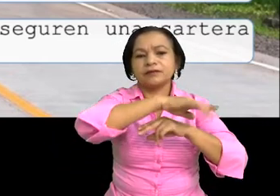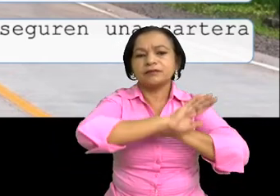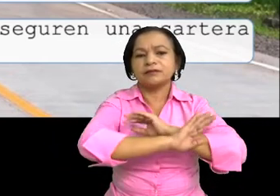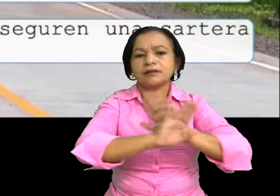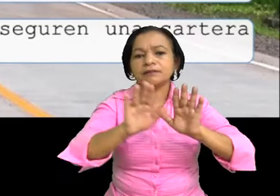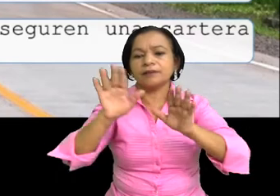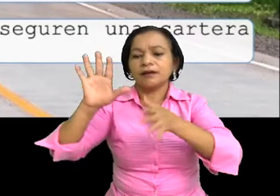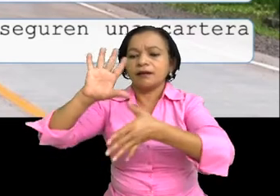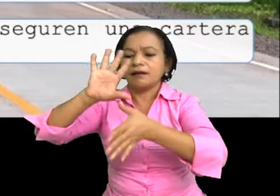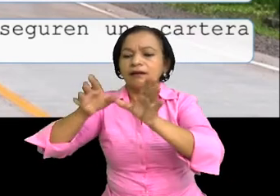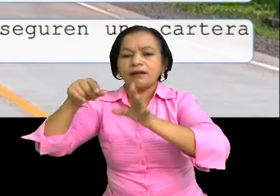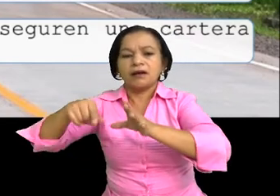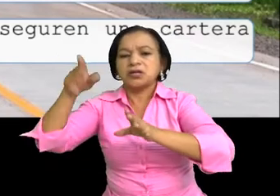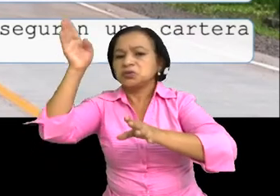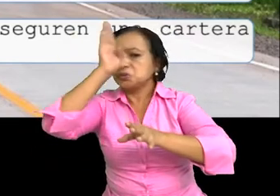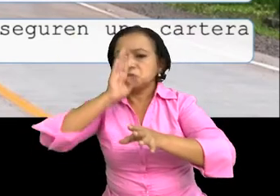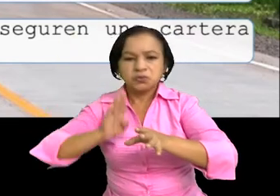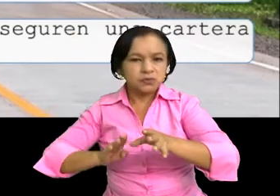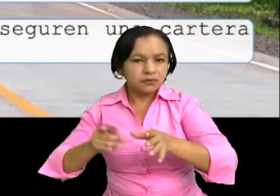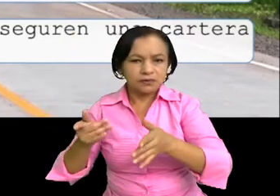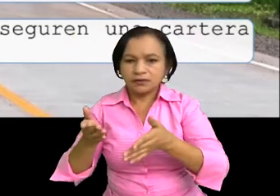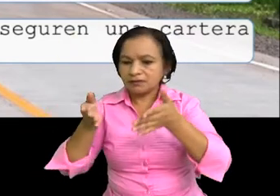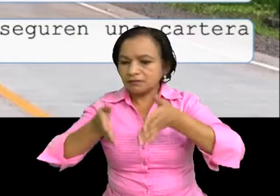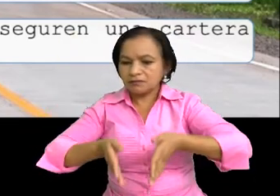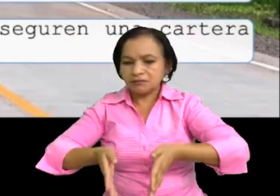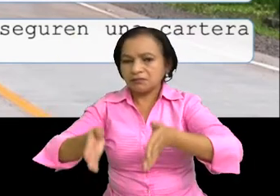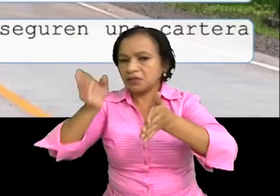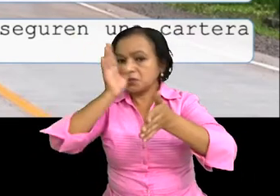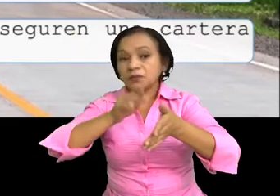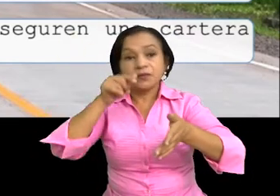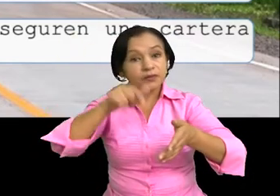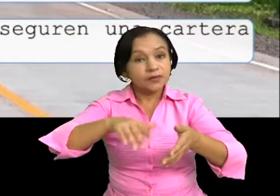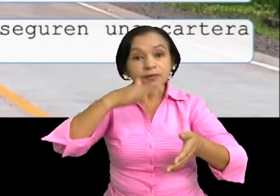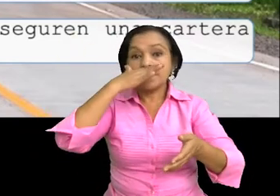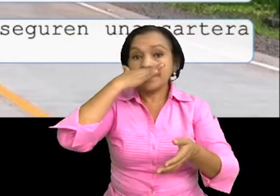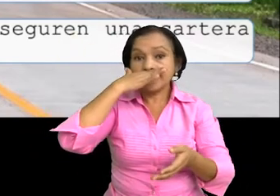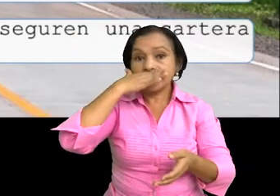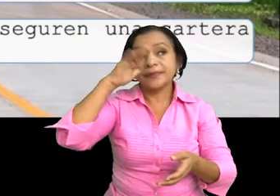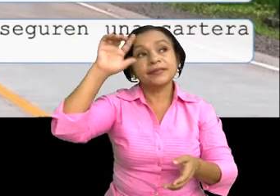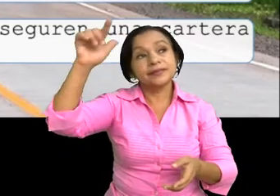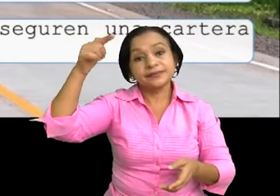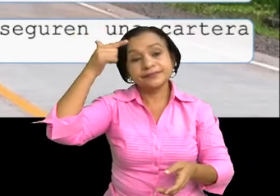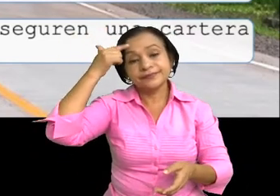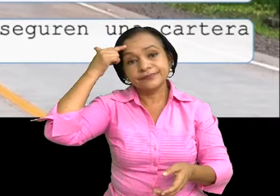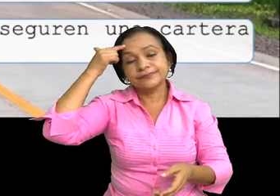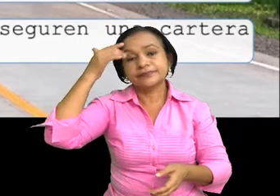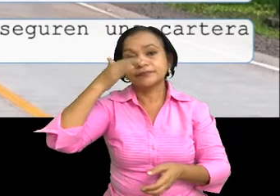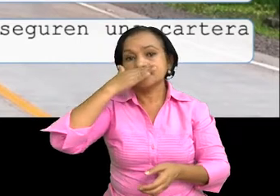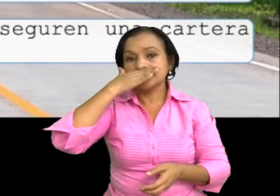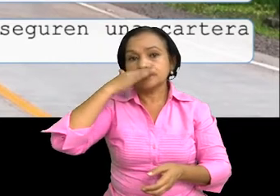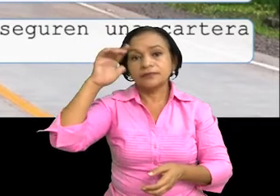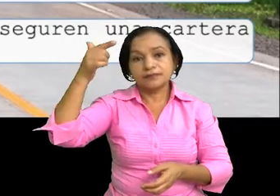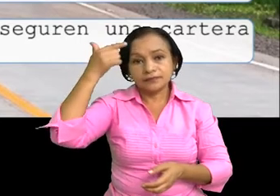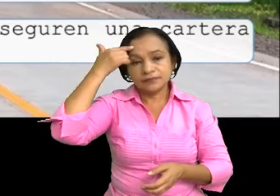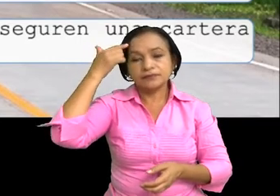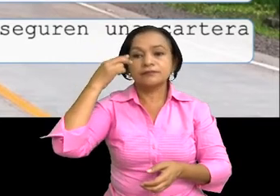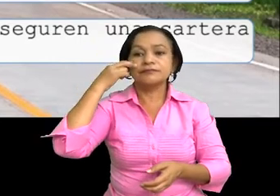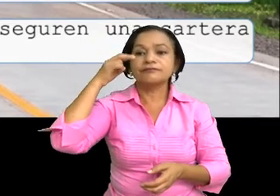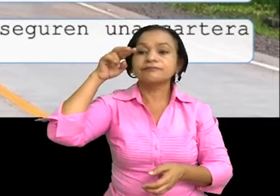históricamente hablando. Claro. Y con nuestro gobierno sandinista estamos ampliando la